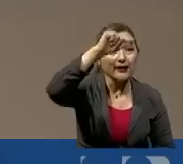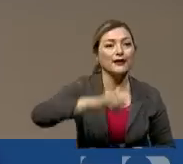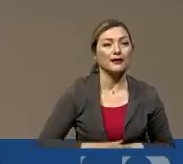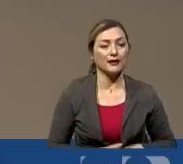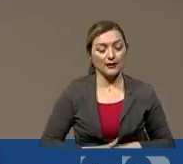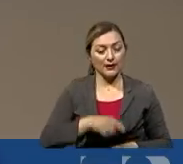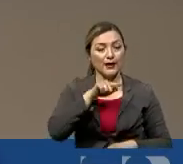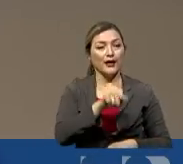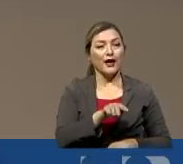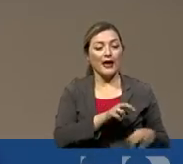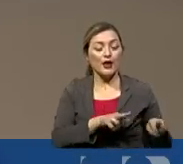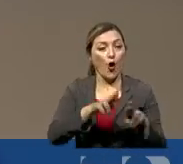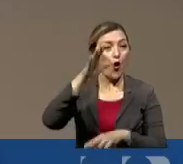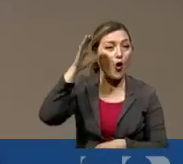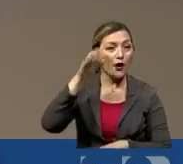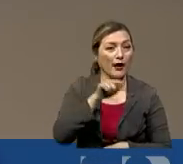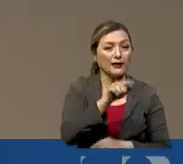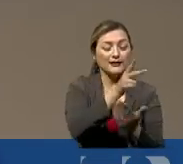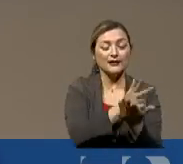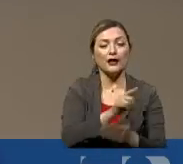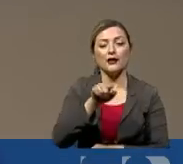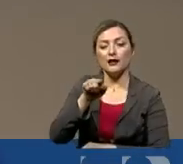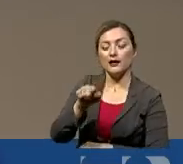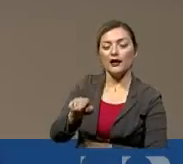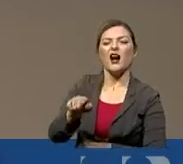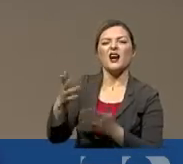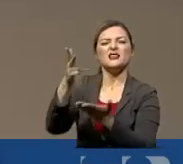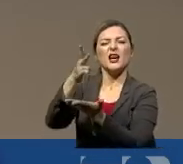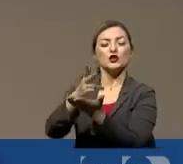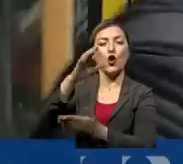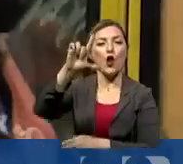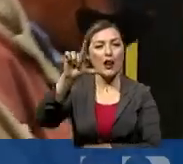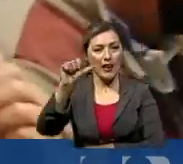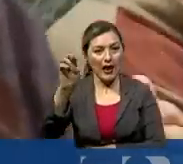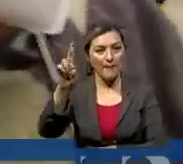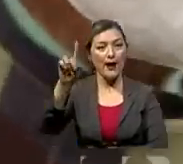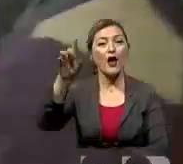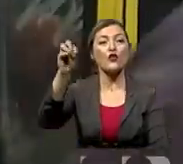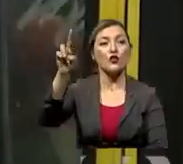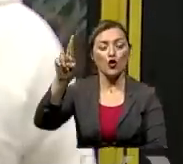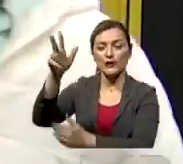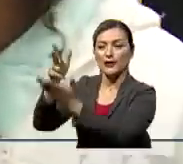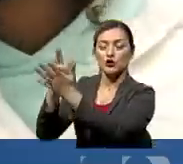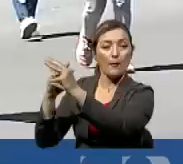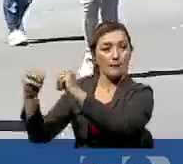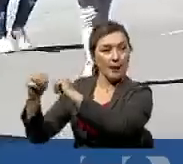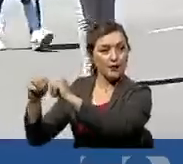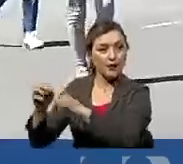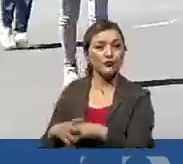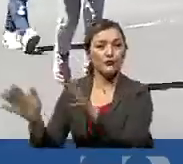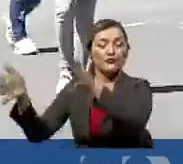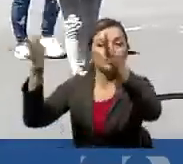en la estación Río Coca, en el Labrador y en la Ofelia. También se informó que la empresa